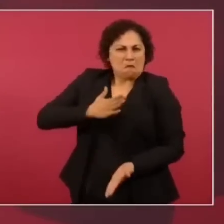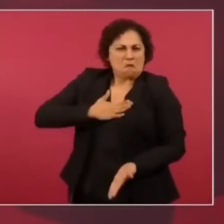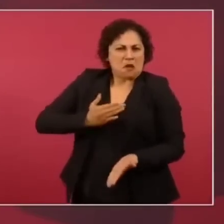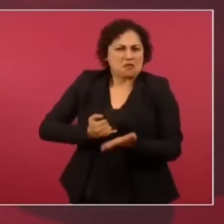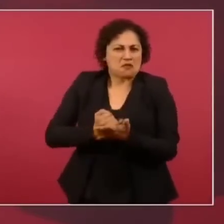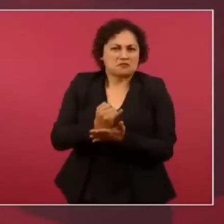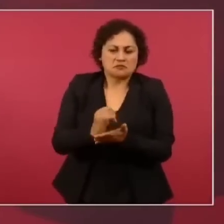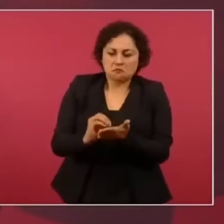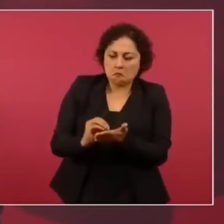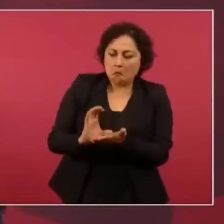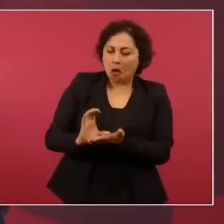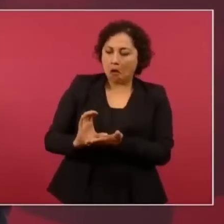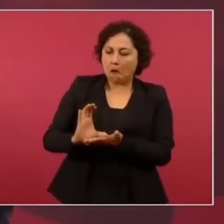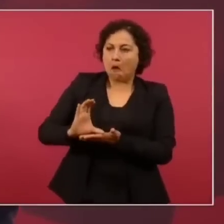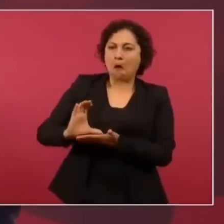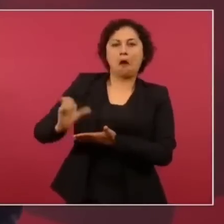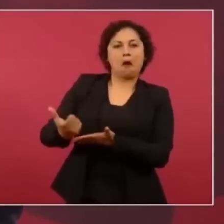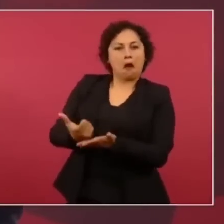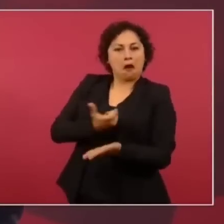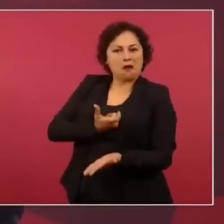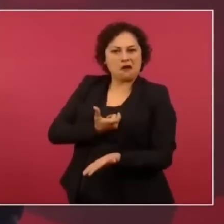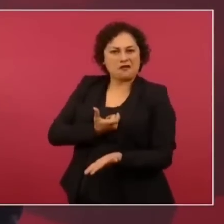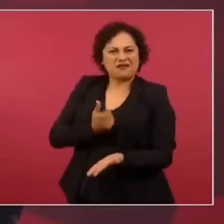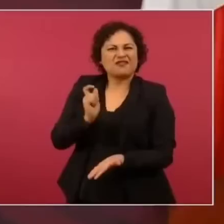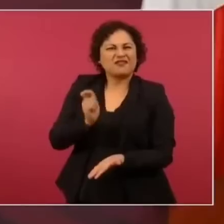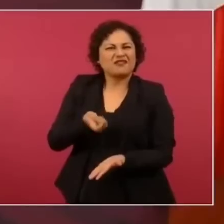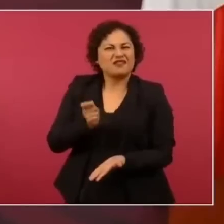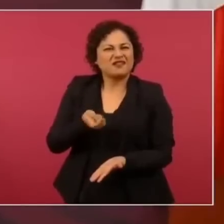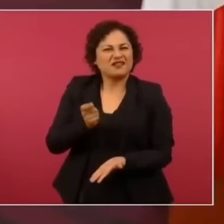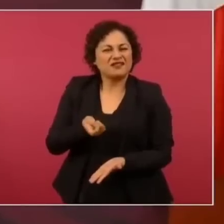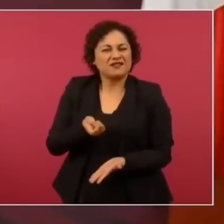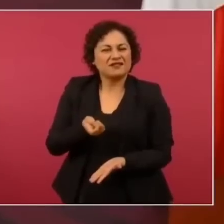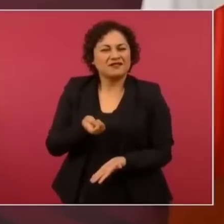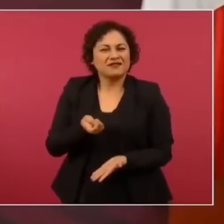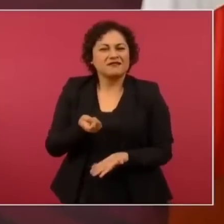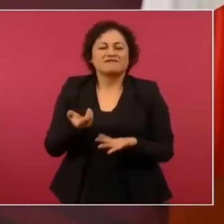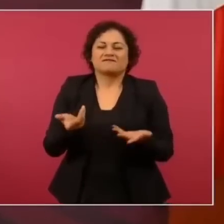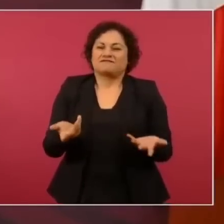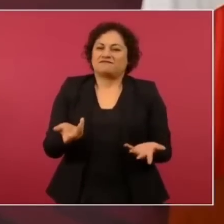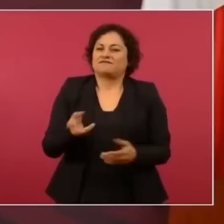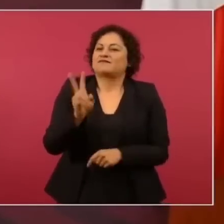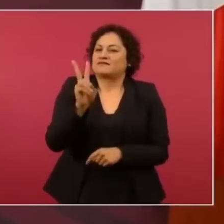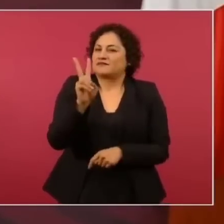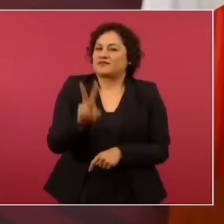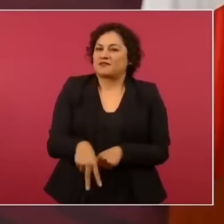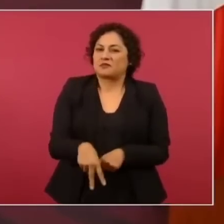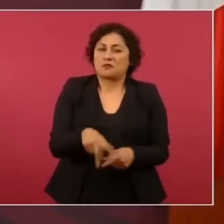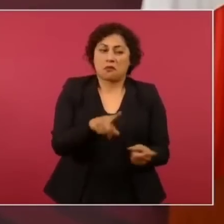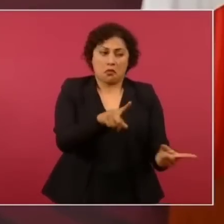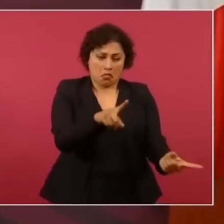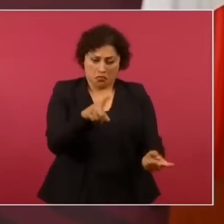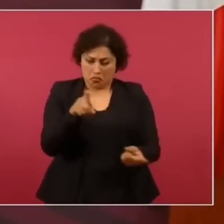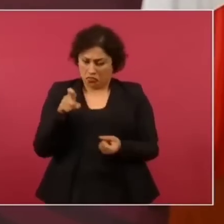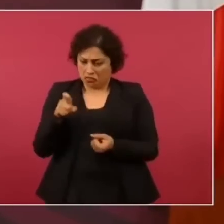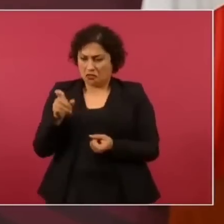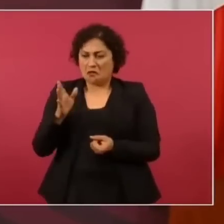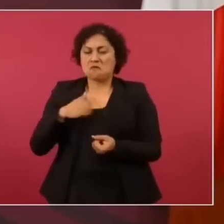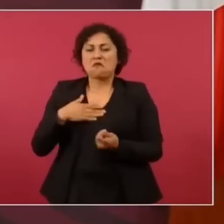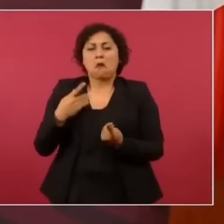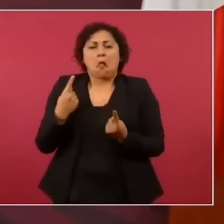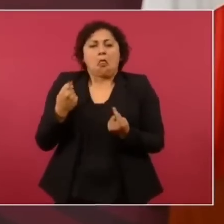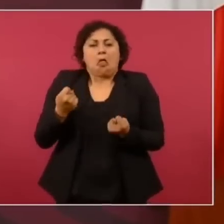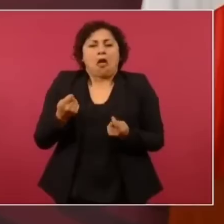del sueldo pues es un golpe brutal al sistema democrático